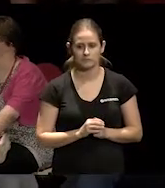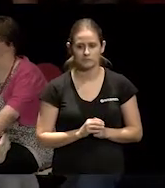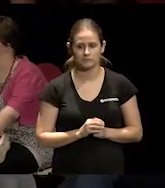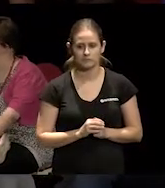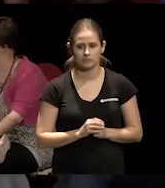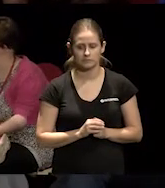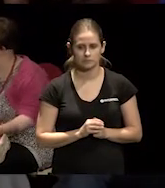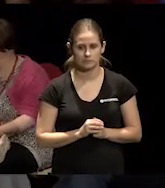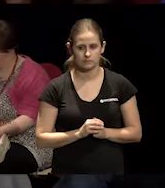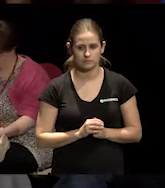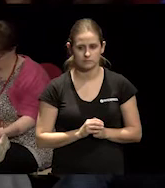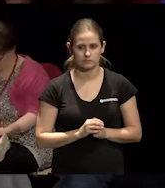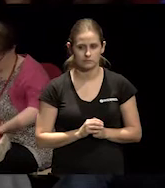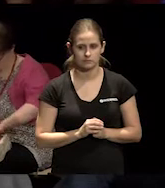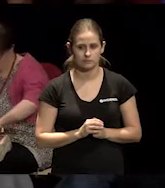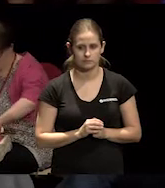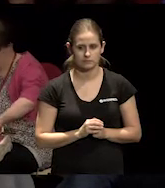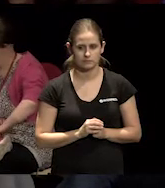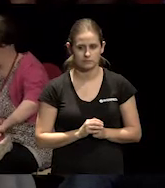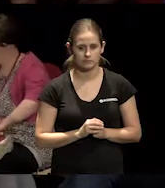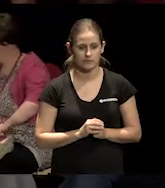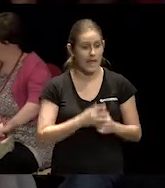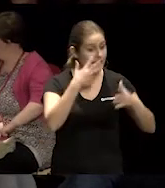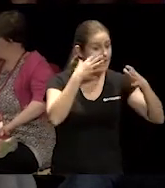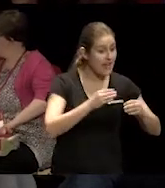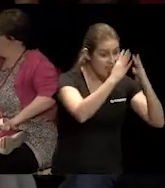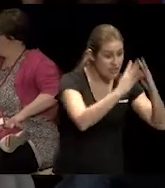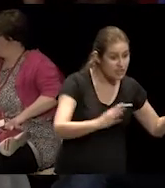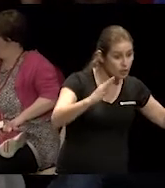cómo llevasteis a cabo el cambiar esa realidad del circo en vuestra escuela.